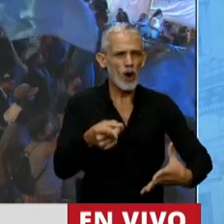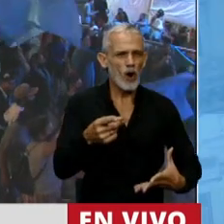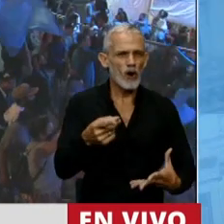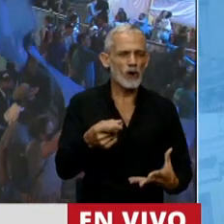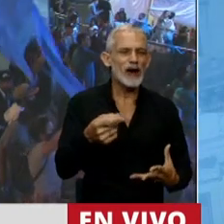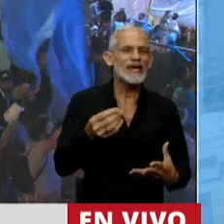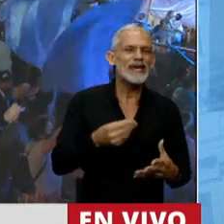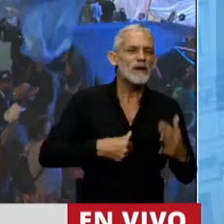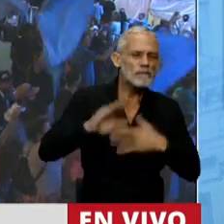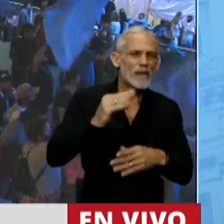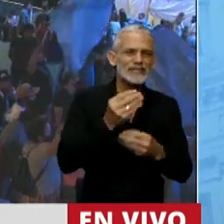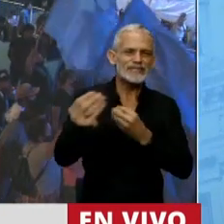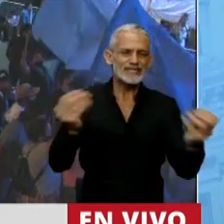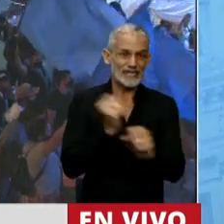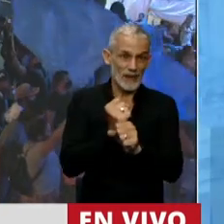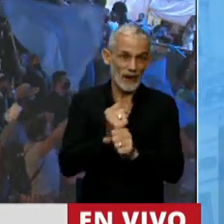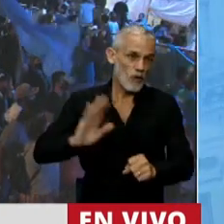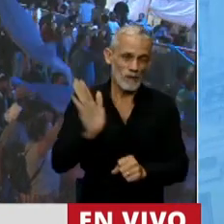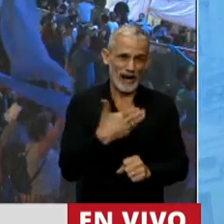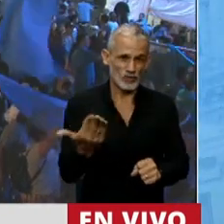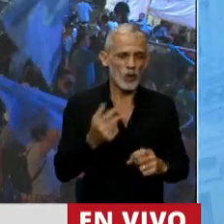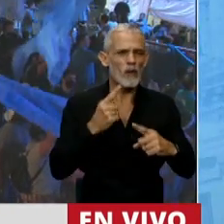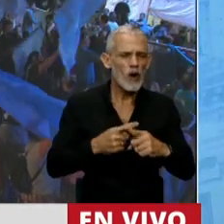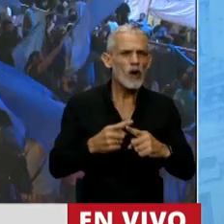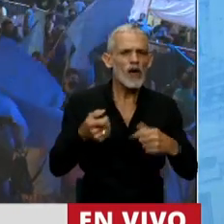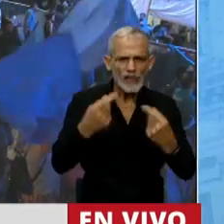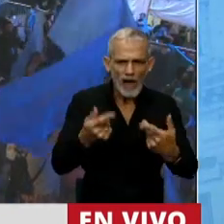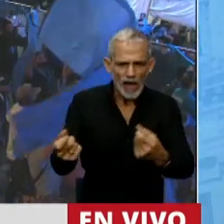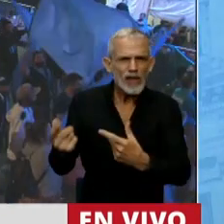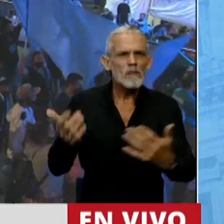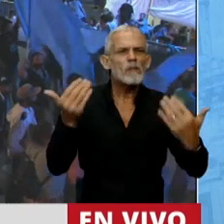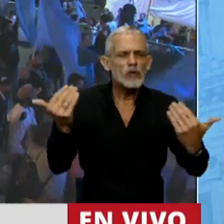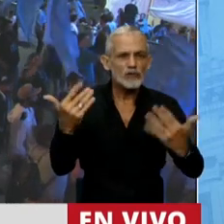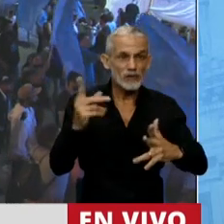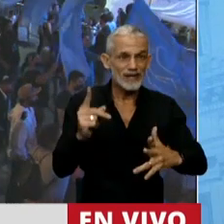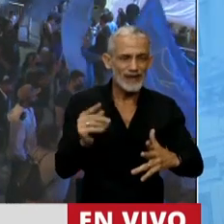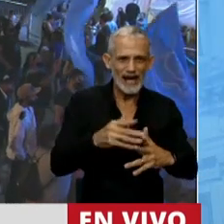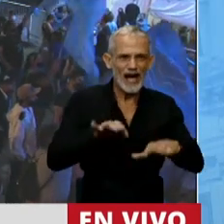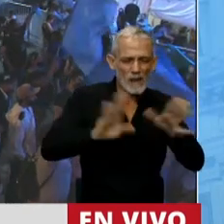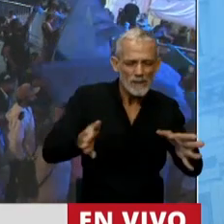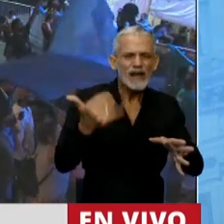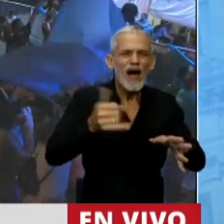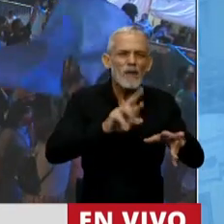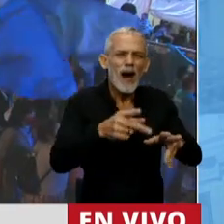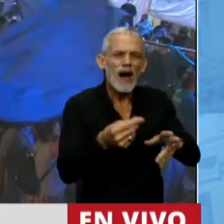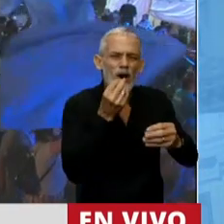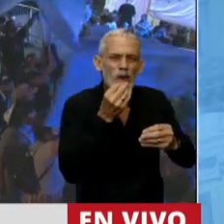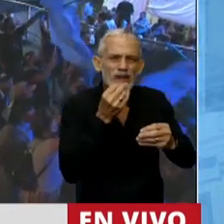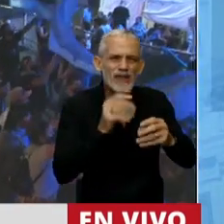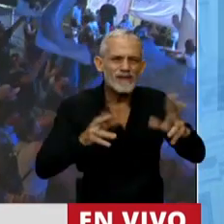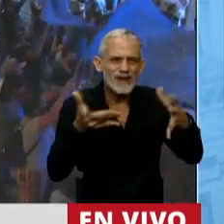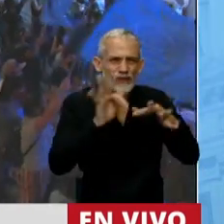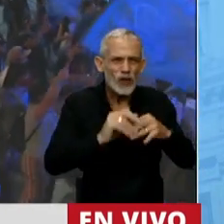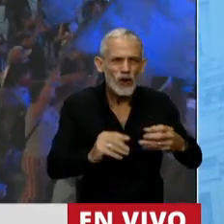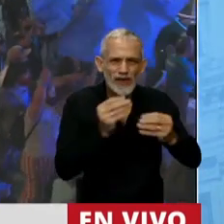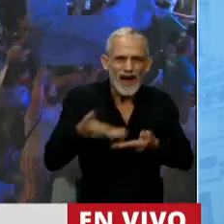y más trabajo para todos, por la posibilidad de que en cada mesa haya un pan para compartir todos los